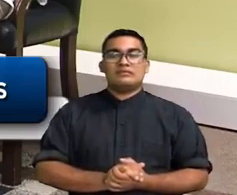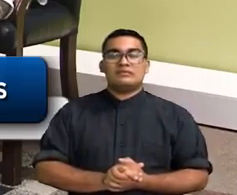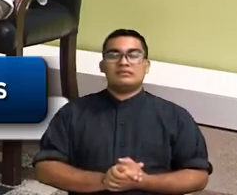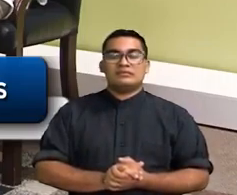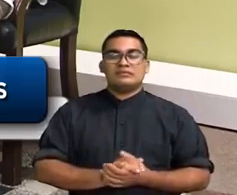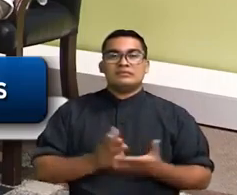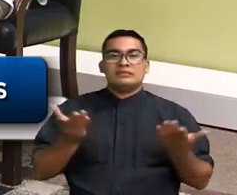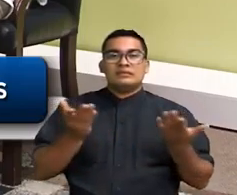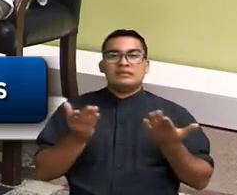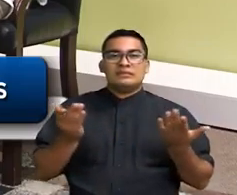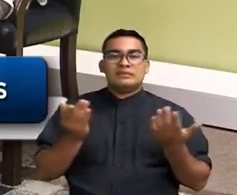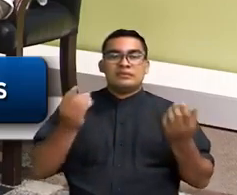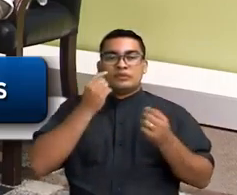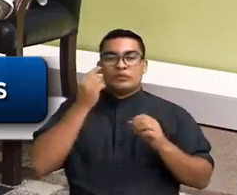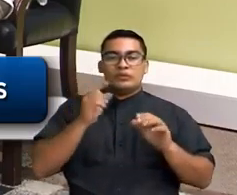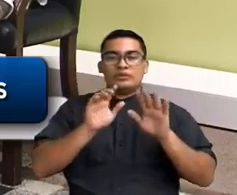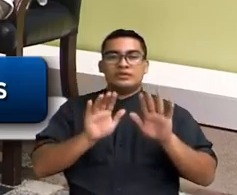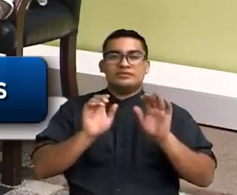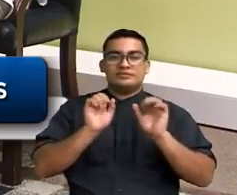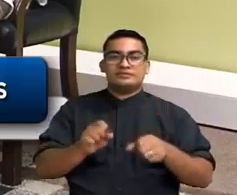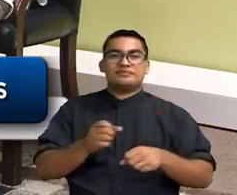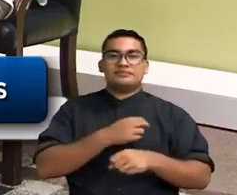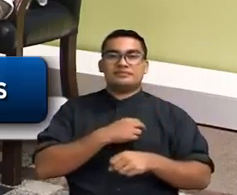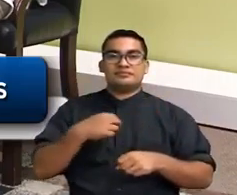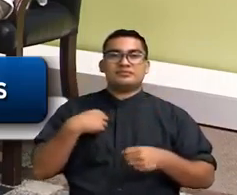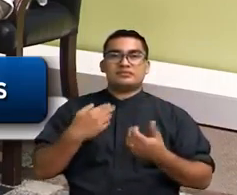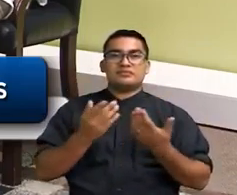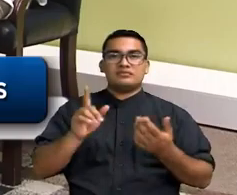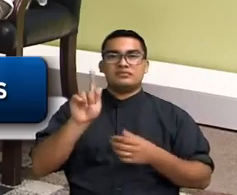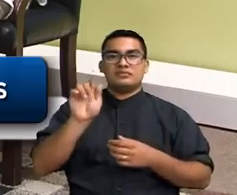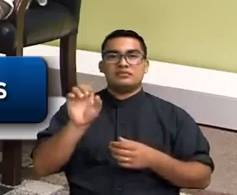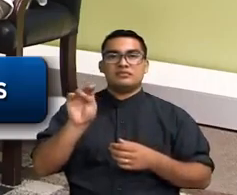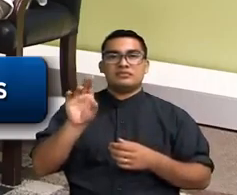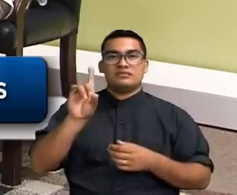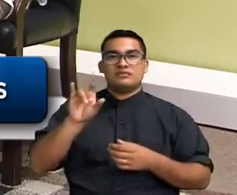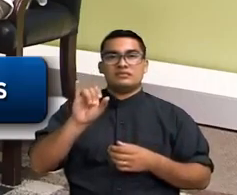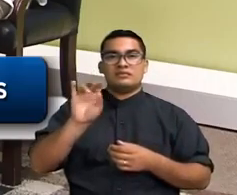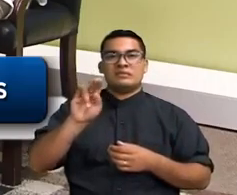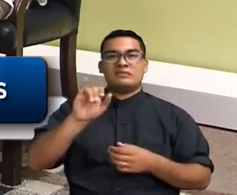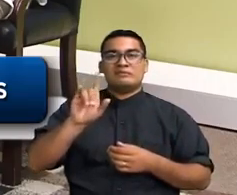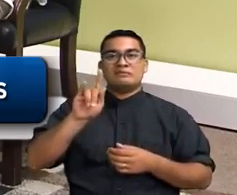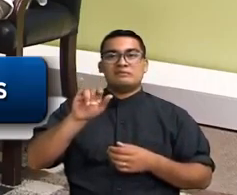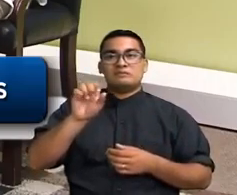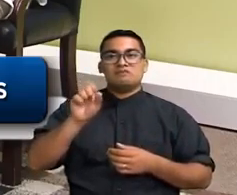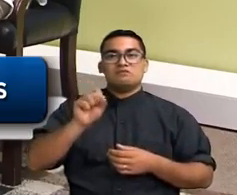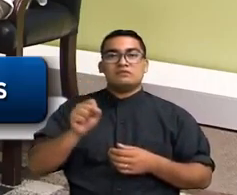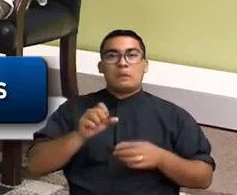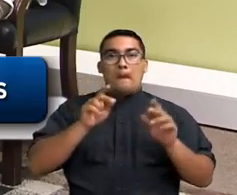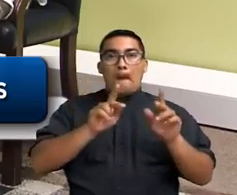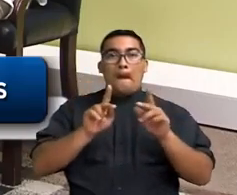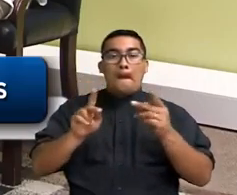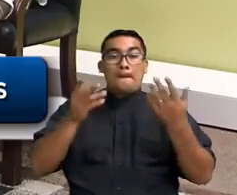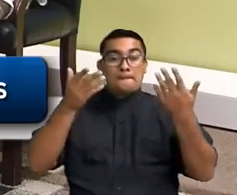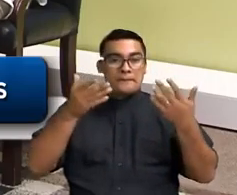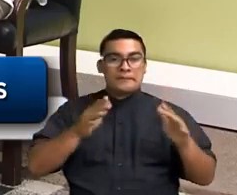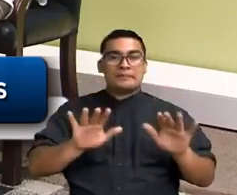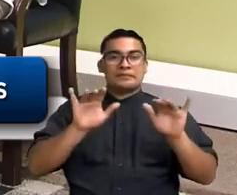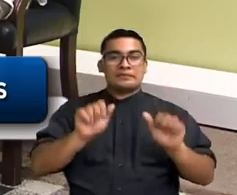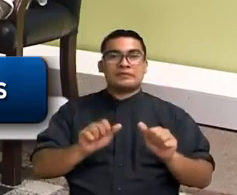puede prevenir rápidamente, doctor, la tendinitis? ¿Qué podemos hacer nosotros las personas que